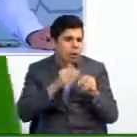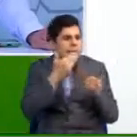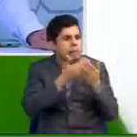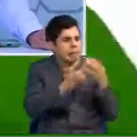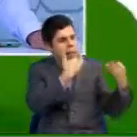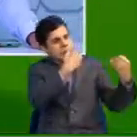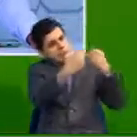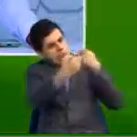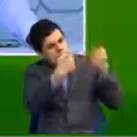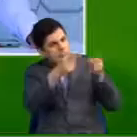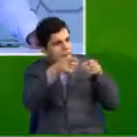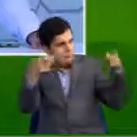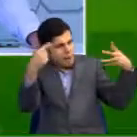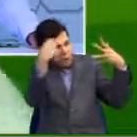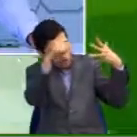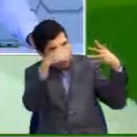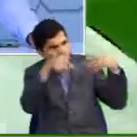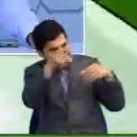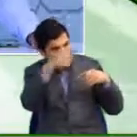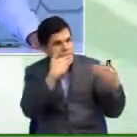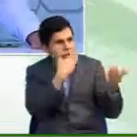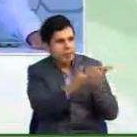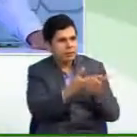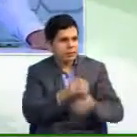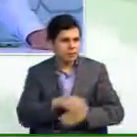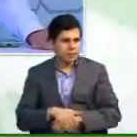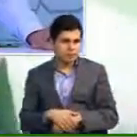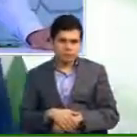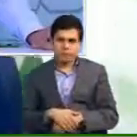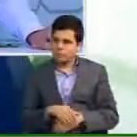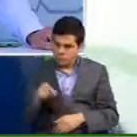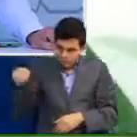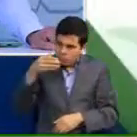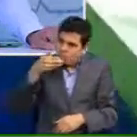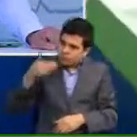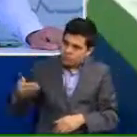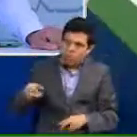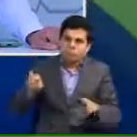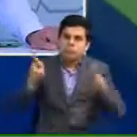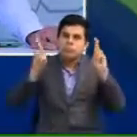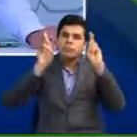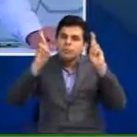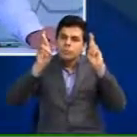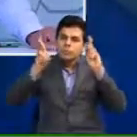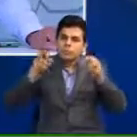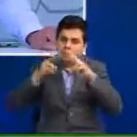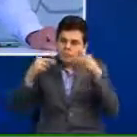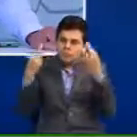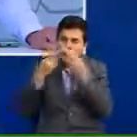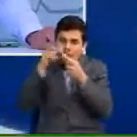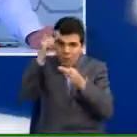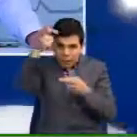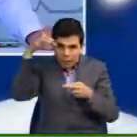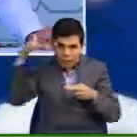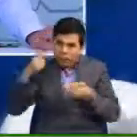por ampliar no es mucho más lo que está pasando allí muchas gracias porque si esperamos que la reunión de cartagena nos traiga muy buenas